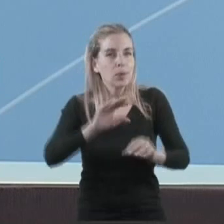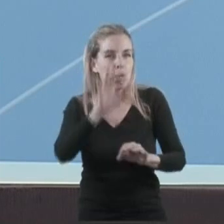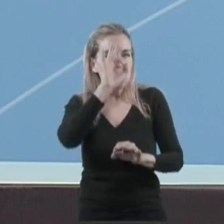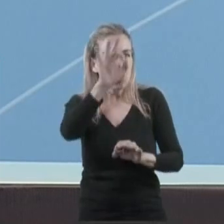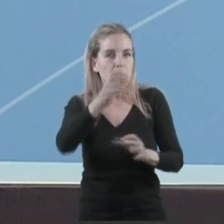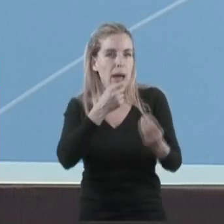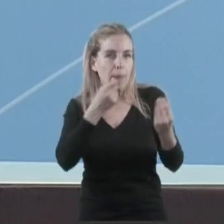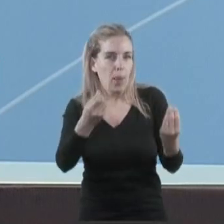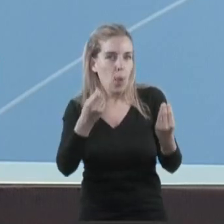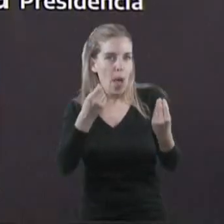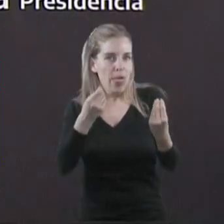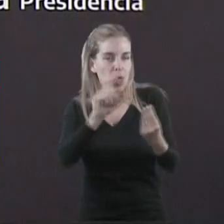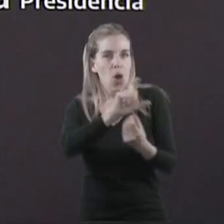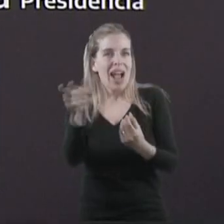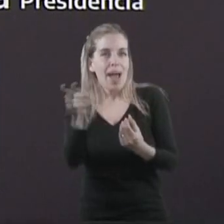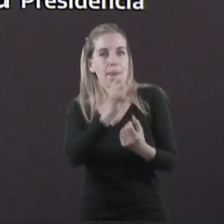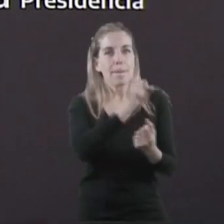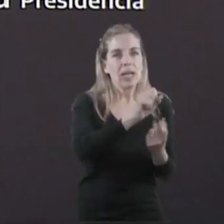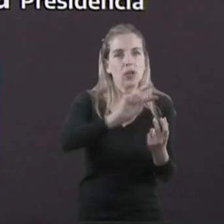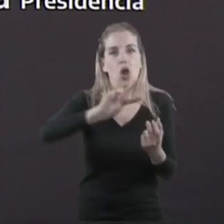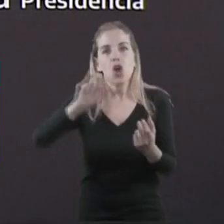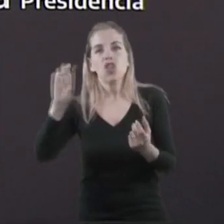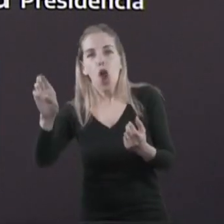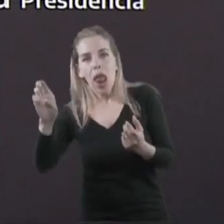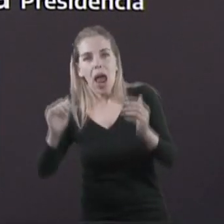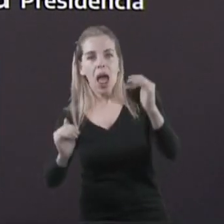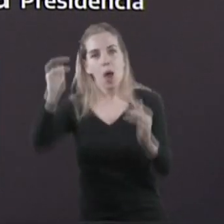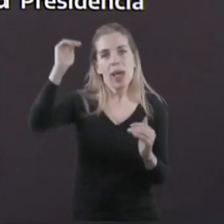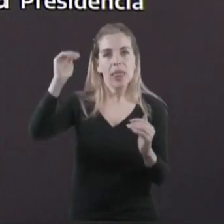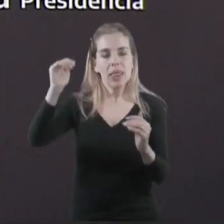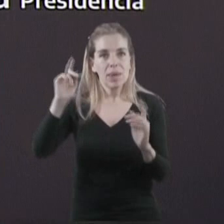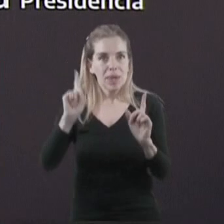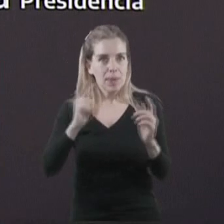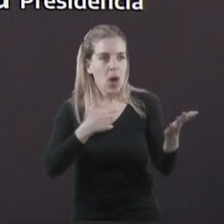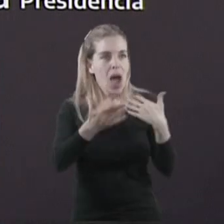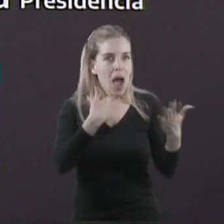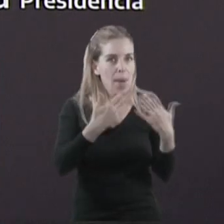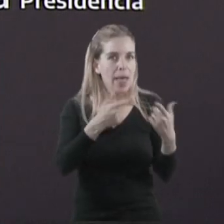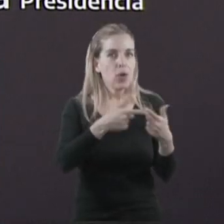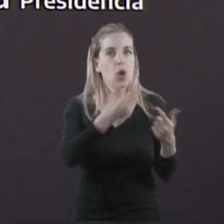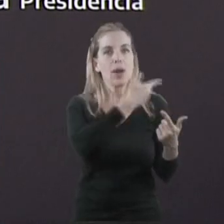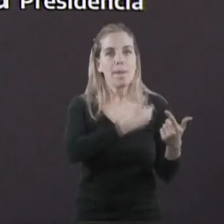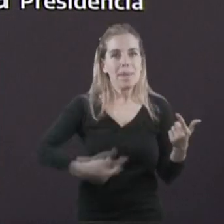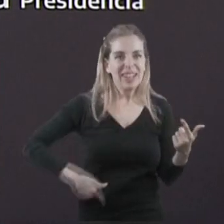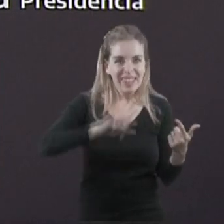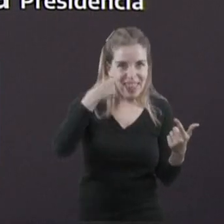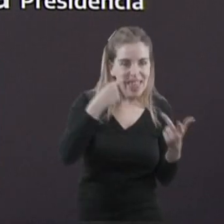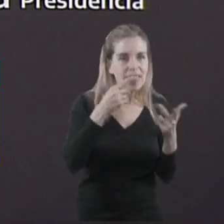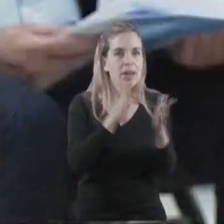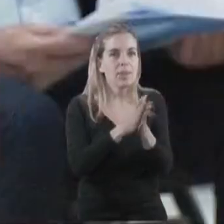salto de la brecha cambiaria, ¿sí? Hablando entre todos nosotros, junto al presidente, junto a Sergio, junto a